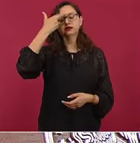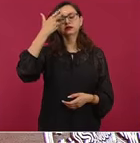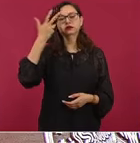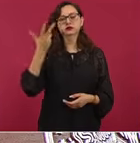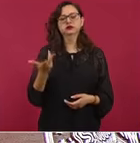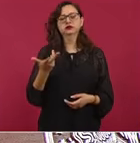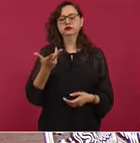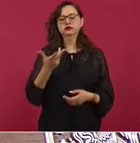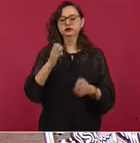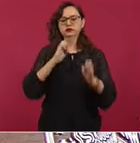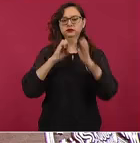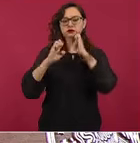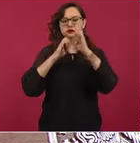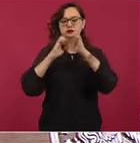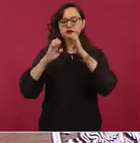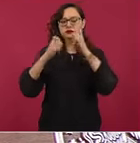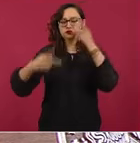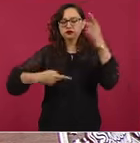una entrevista que